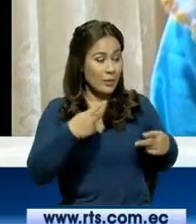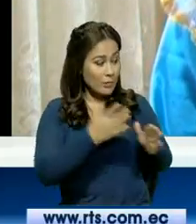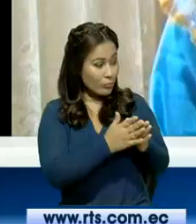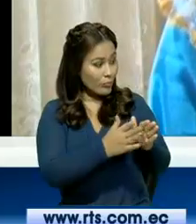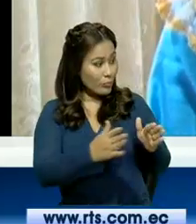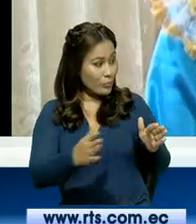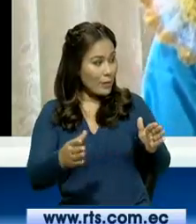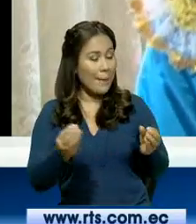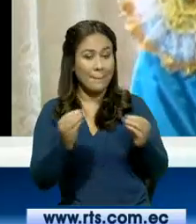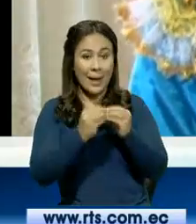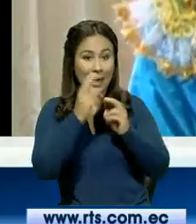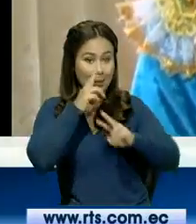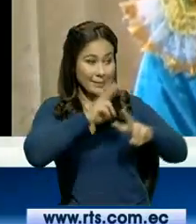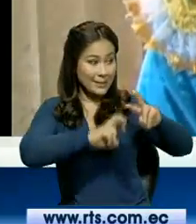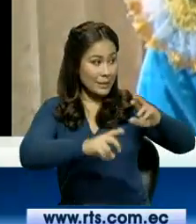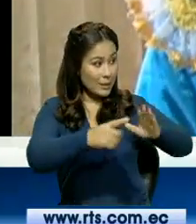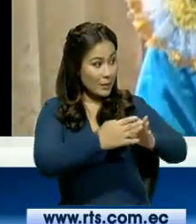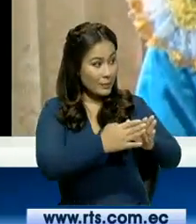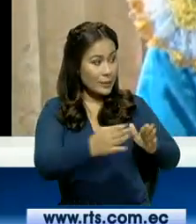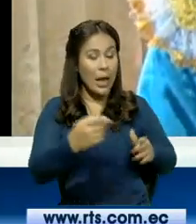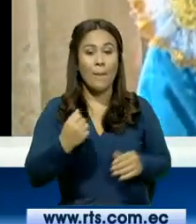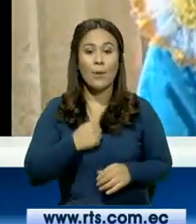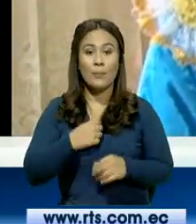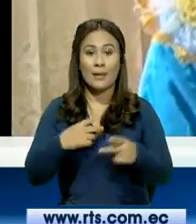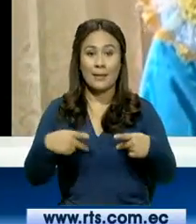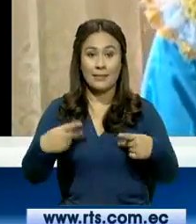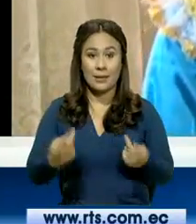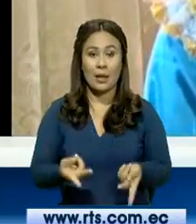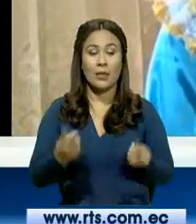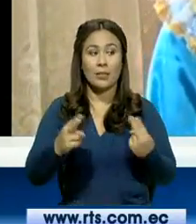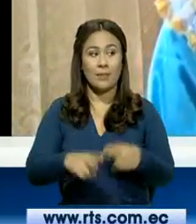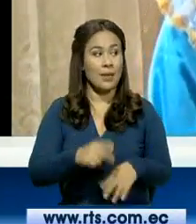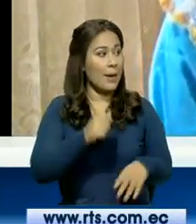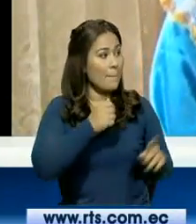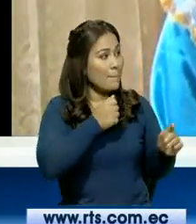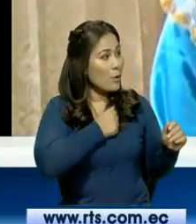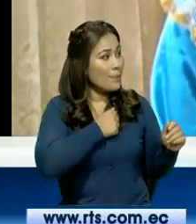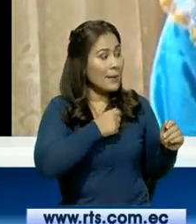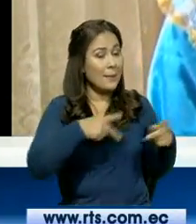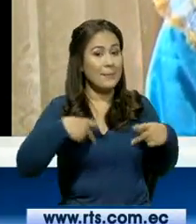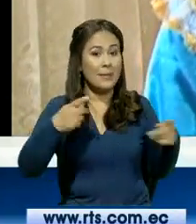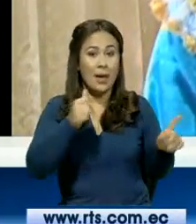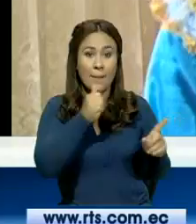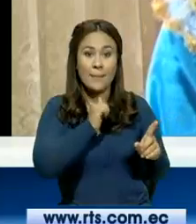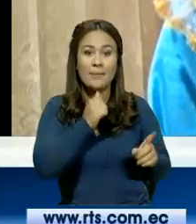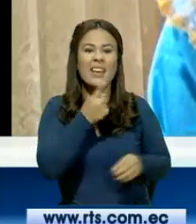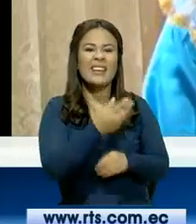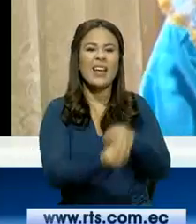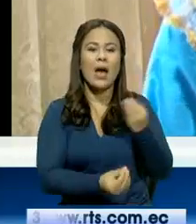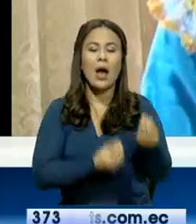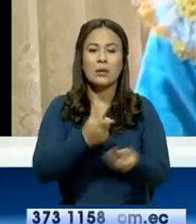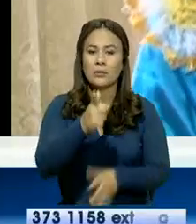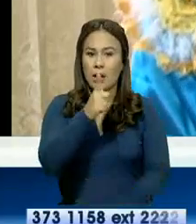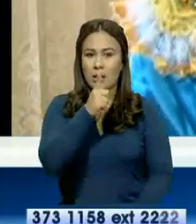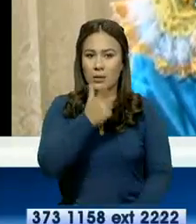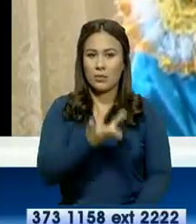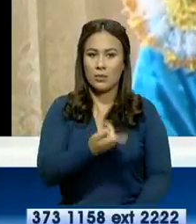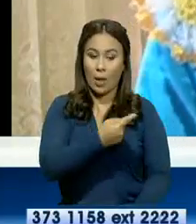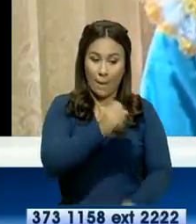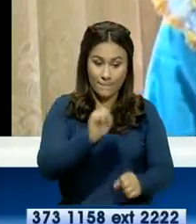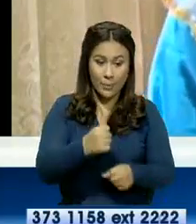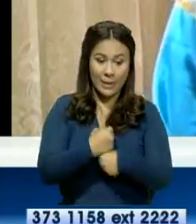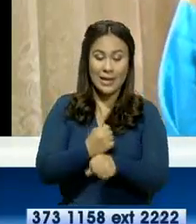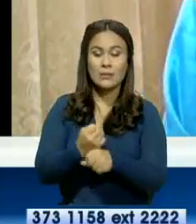luego de un análisis de nuestra vida pública y de nuestra vida privada. y qué hemos hecho por la Tacunga y qué podemos seguir haciendo